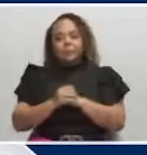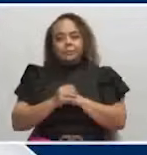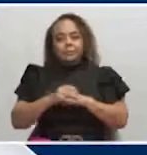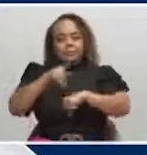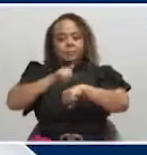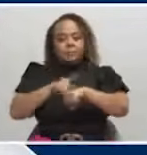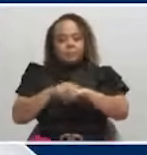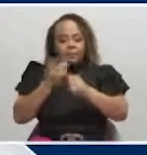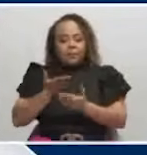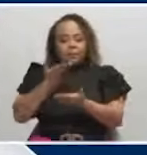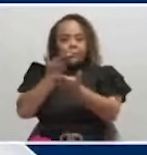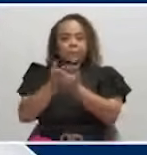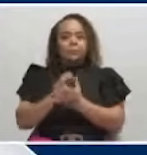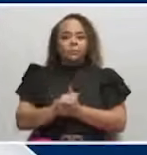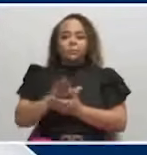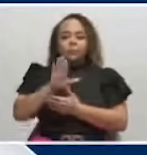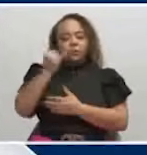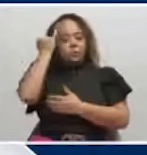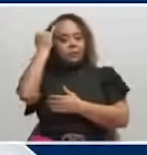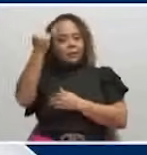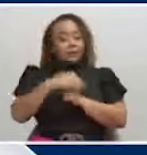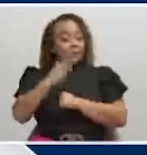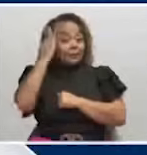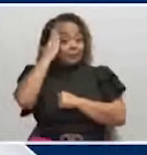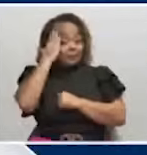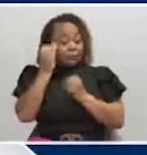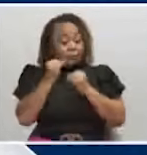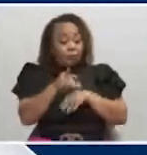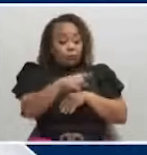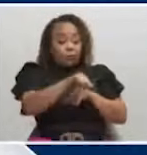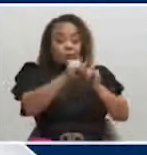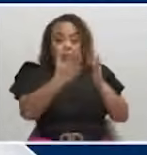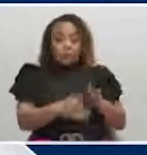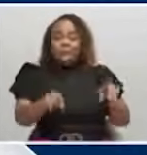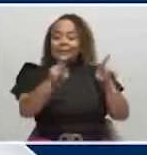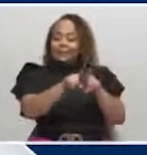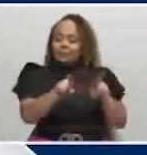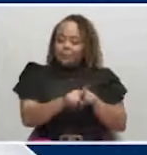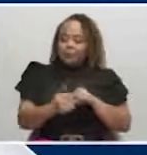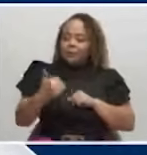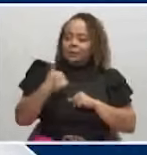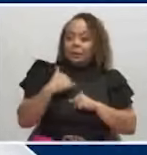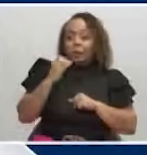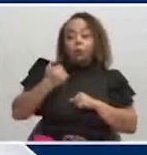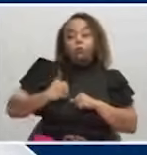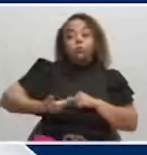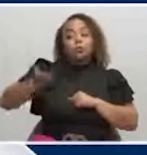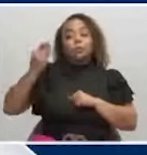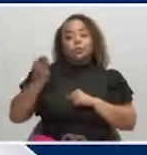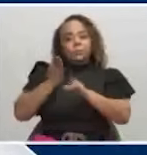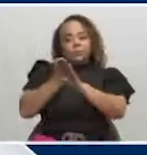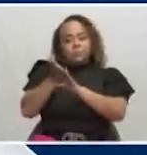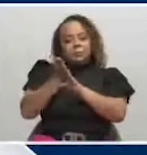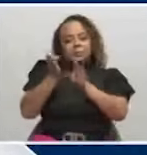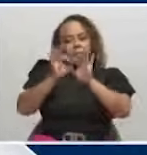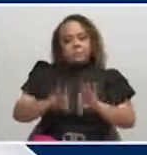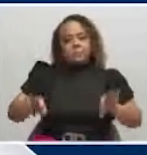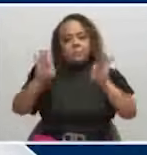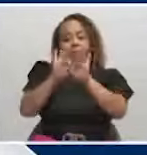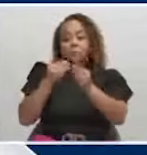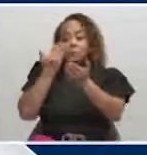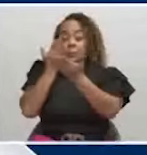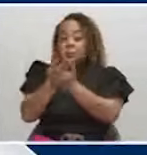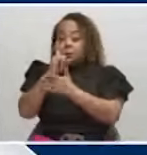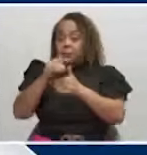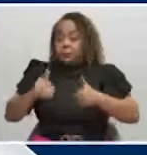de plantear sus ideas, sabiendo que muchos de estos jugadores también tienen o tuvieron una trayectoria muy importante, llegan a un técnico